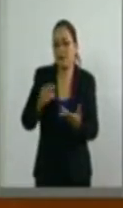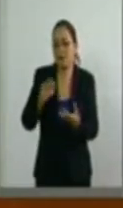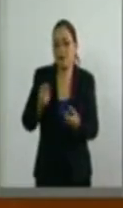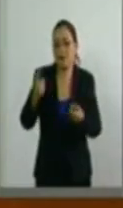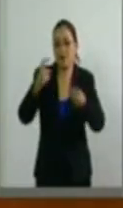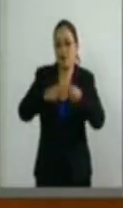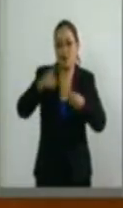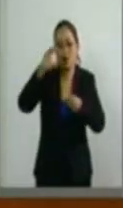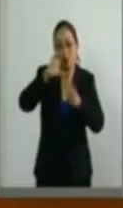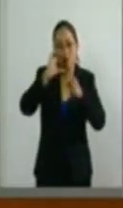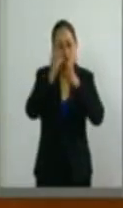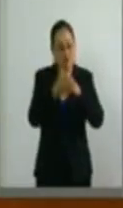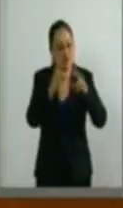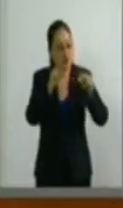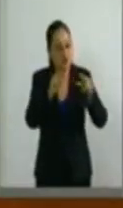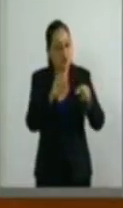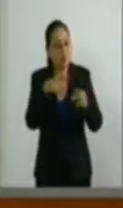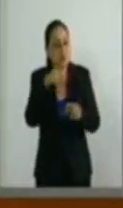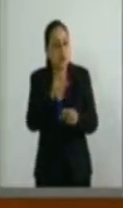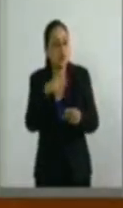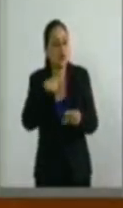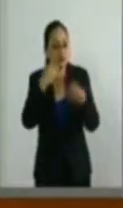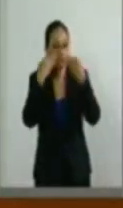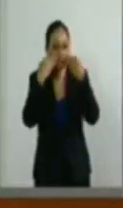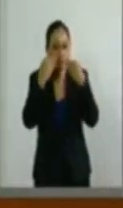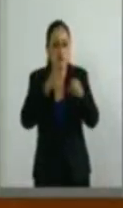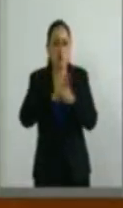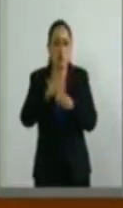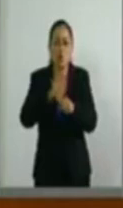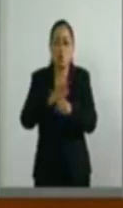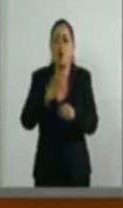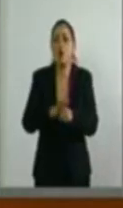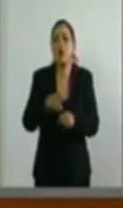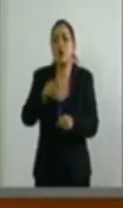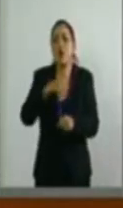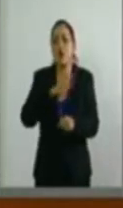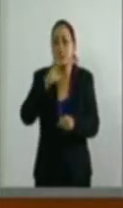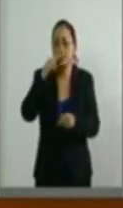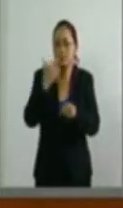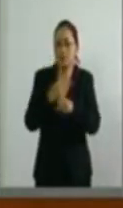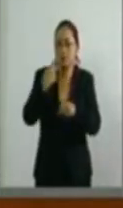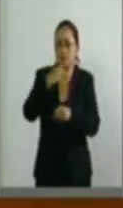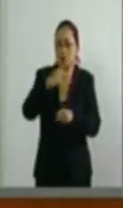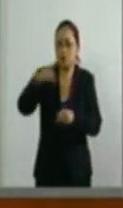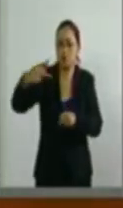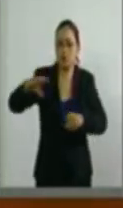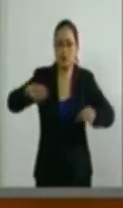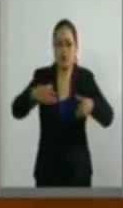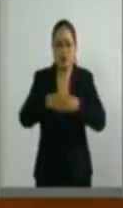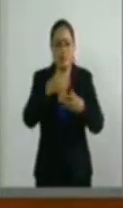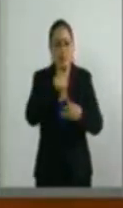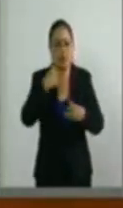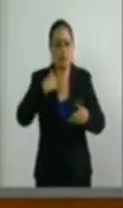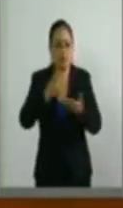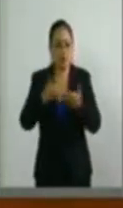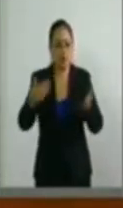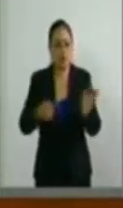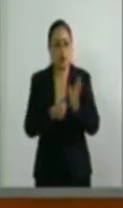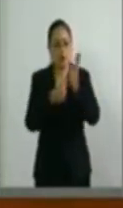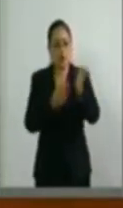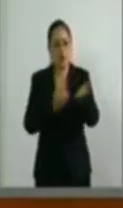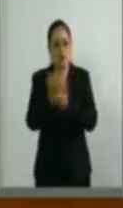de ella, pero me consta el compromiso y la responsabilidad de sus miembros, que el dictamen que hoy han puesto a su